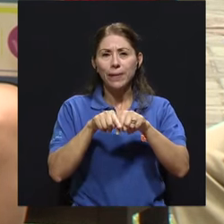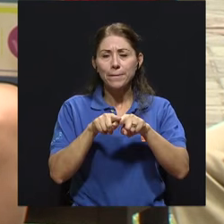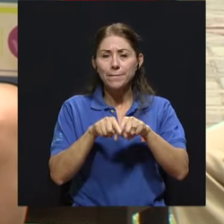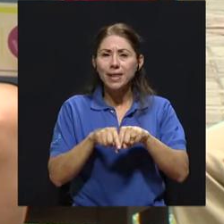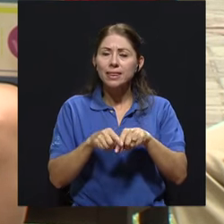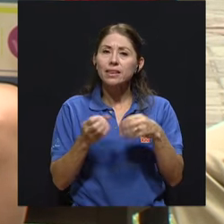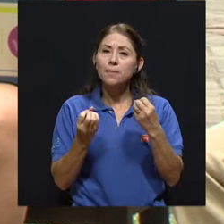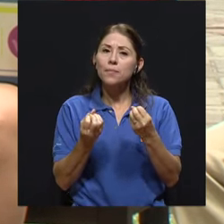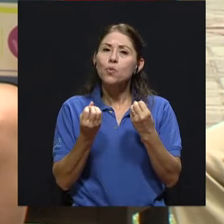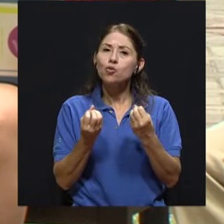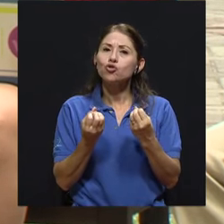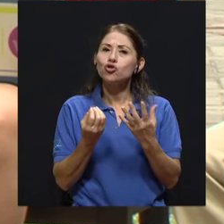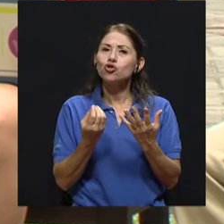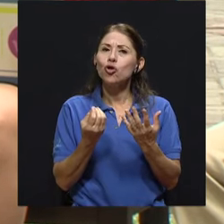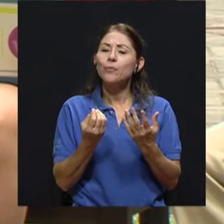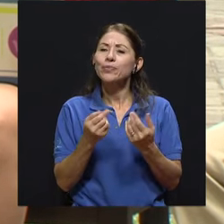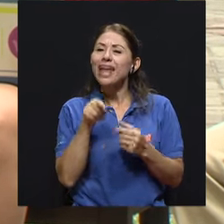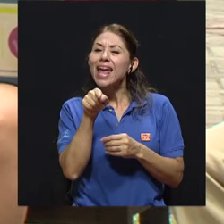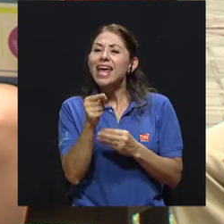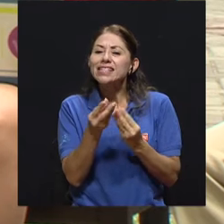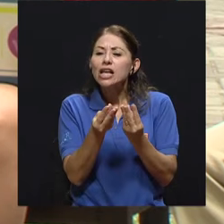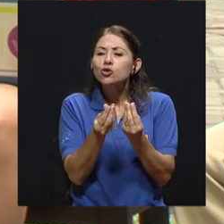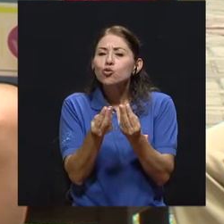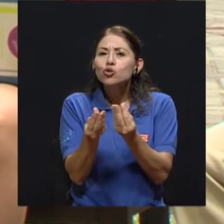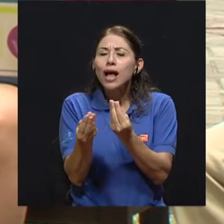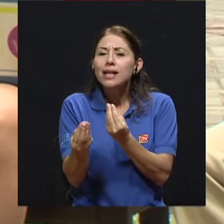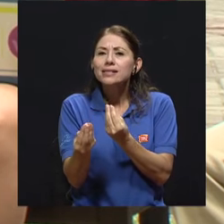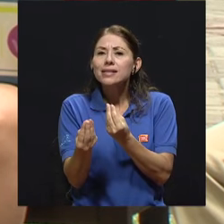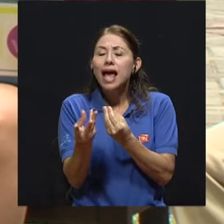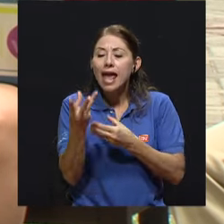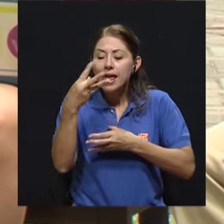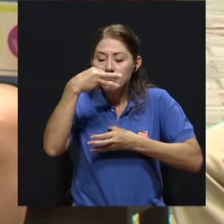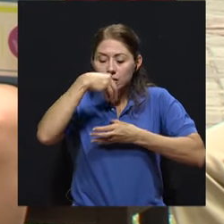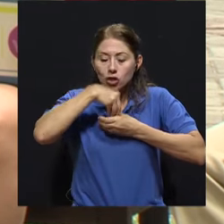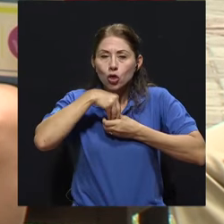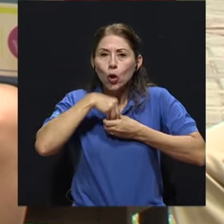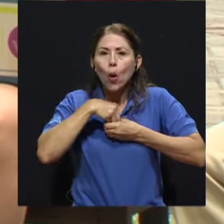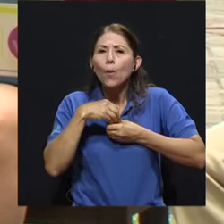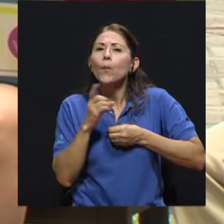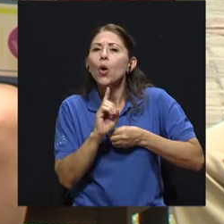depende mucho en parte de por dónde entró esa sustancia